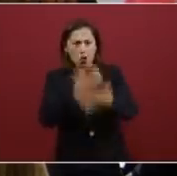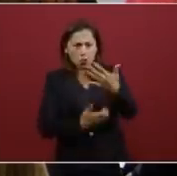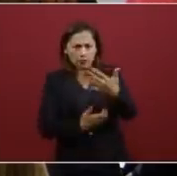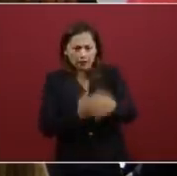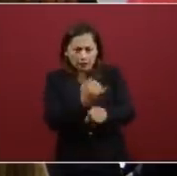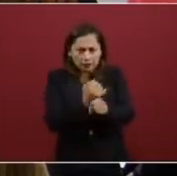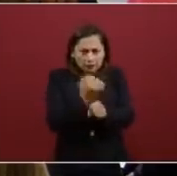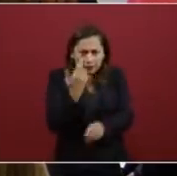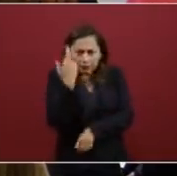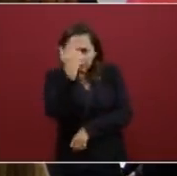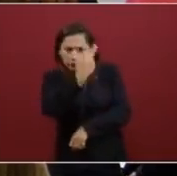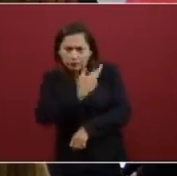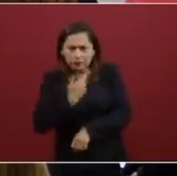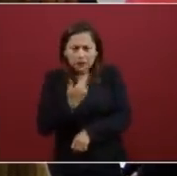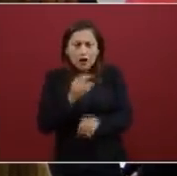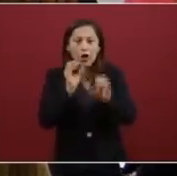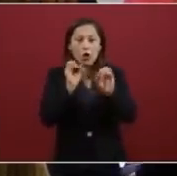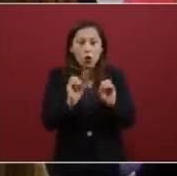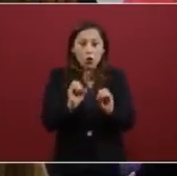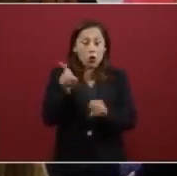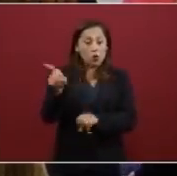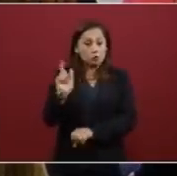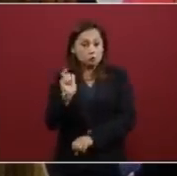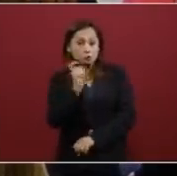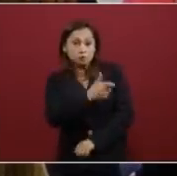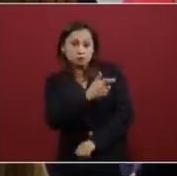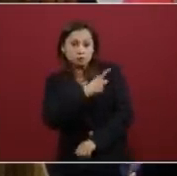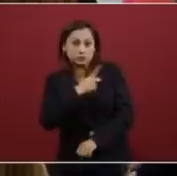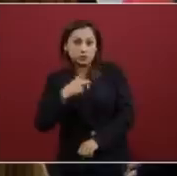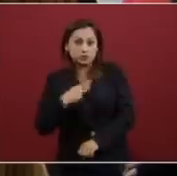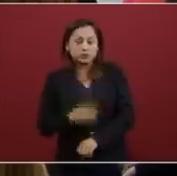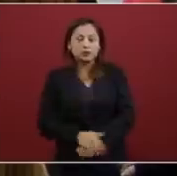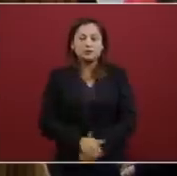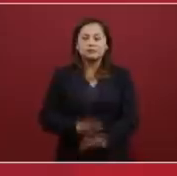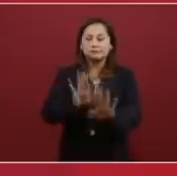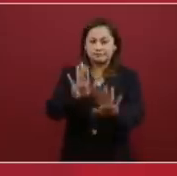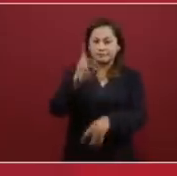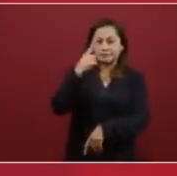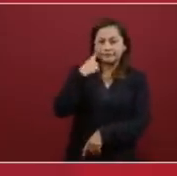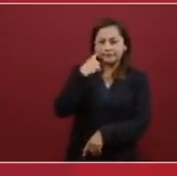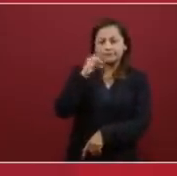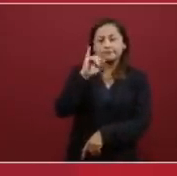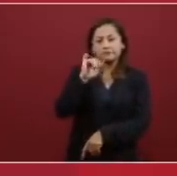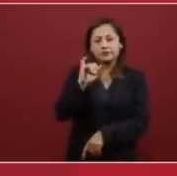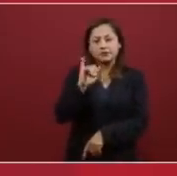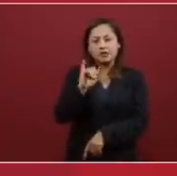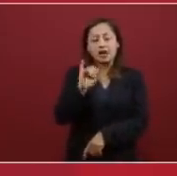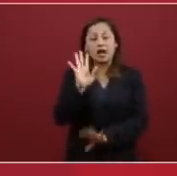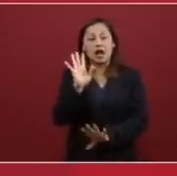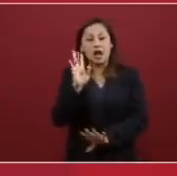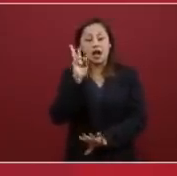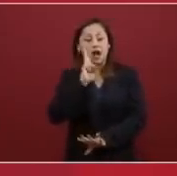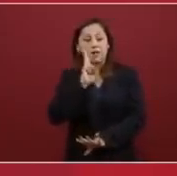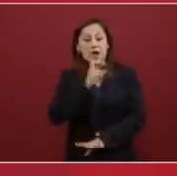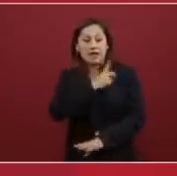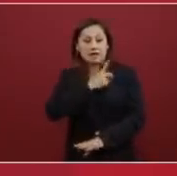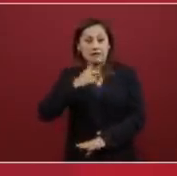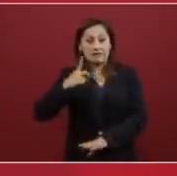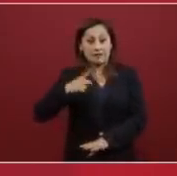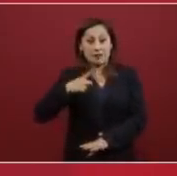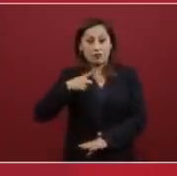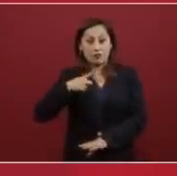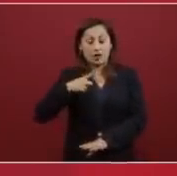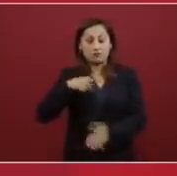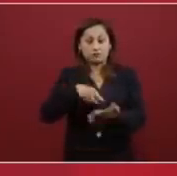solventaría la deuda o lo van a revisar? Si hay deuda, si hay deuda y es legal, sí, tenemos que